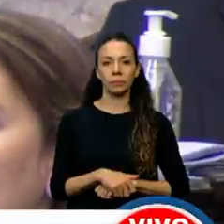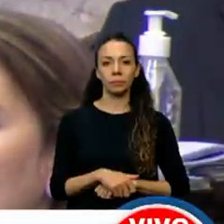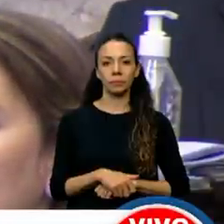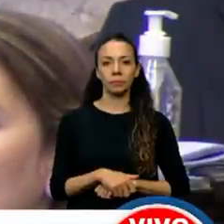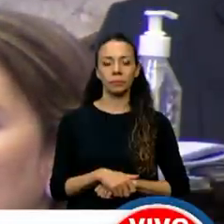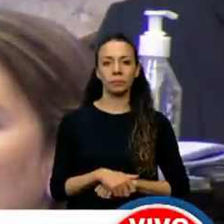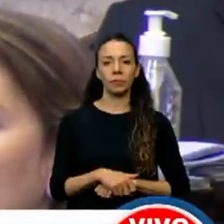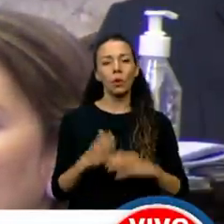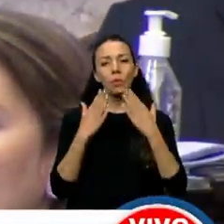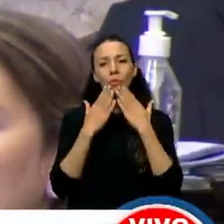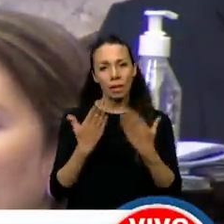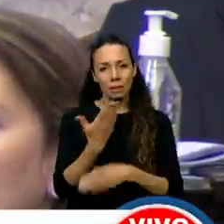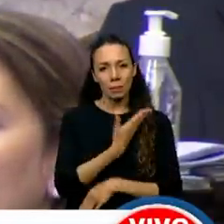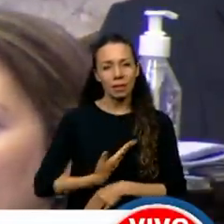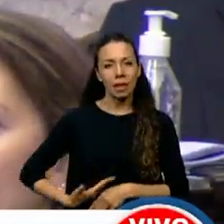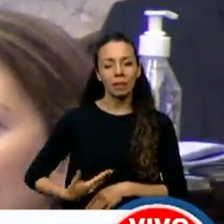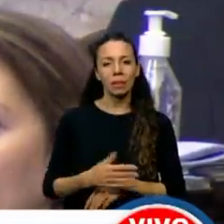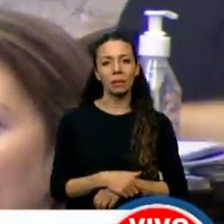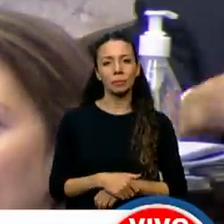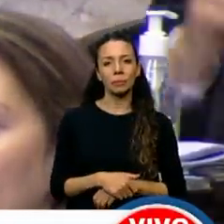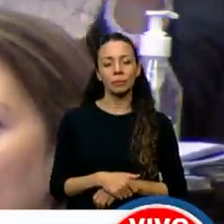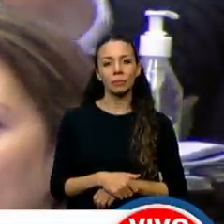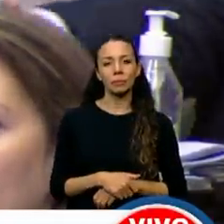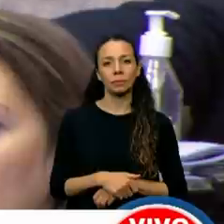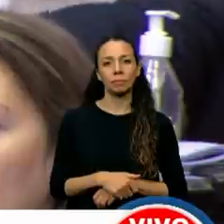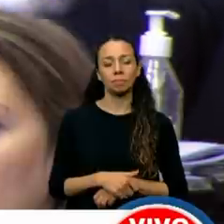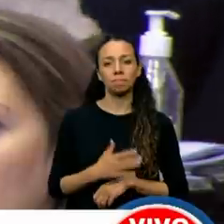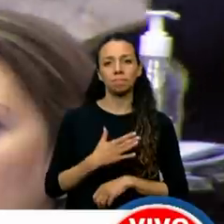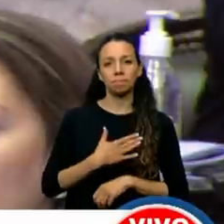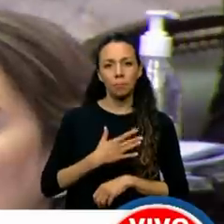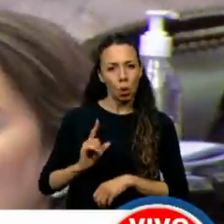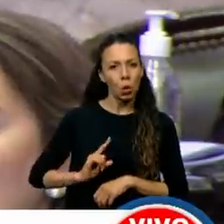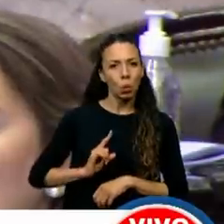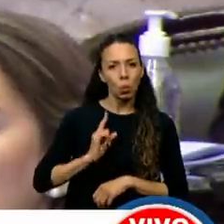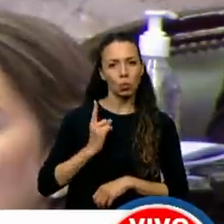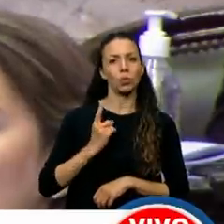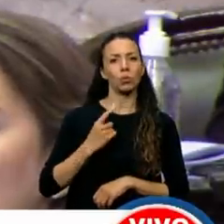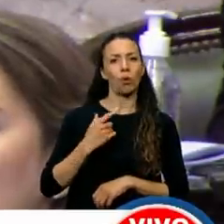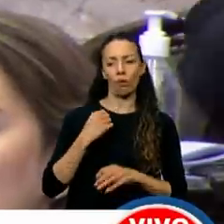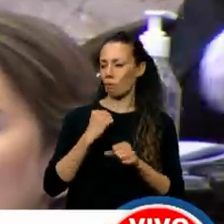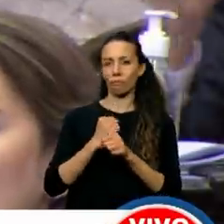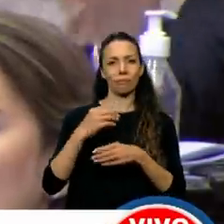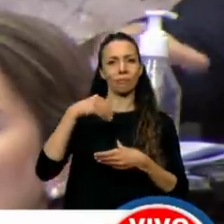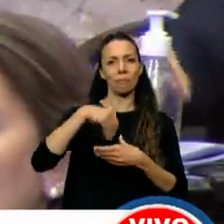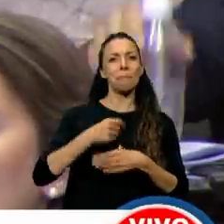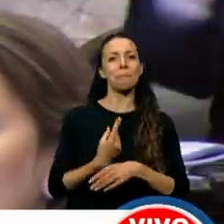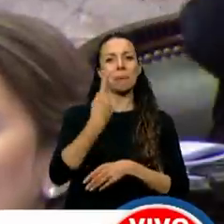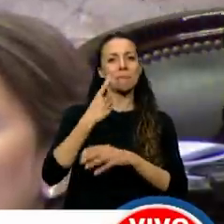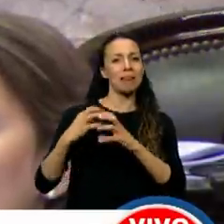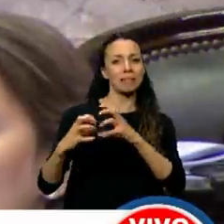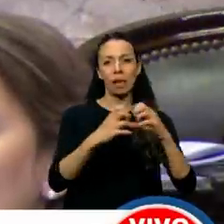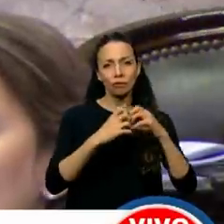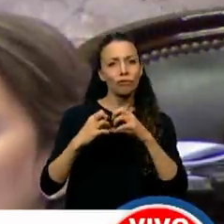gracias señor presidente bueno para mí es un honor como legisladora que estar en esta primera sesión